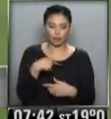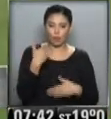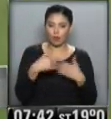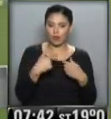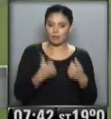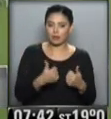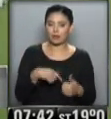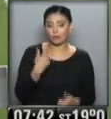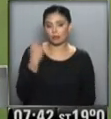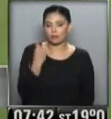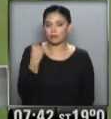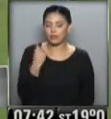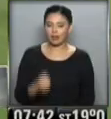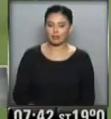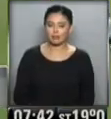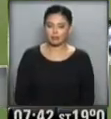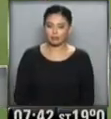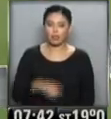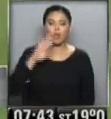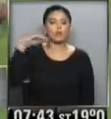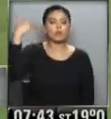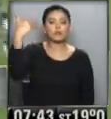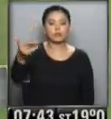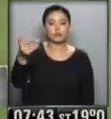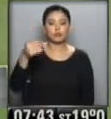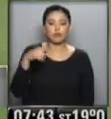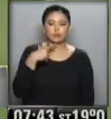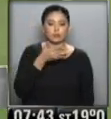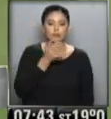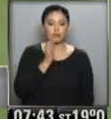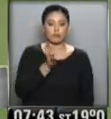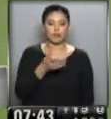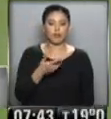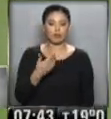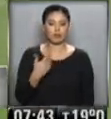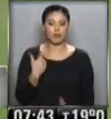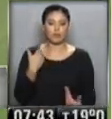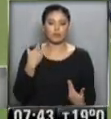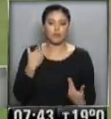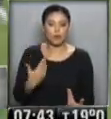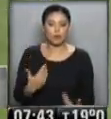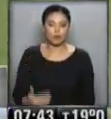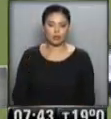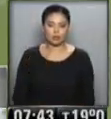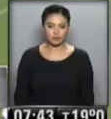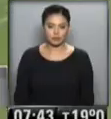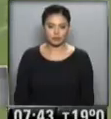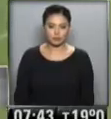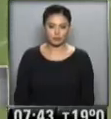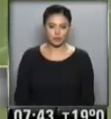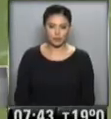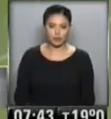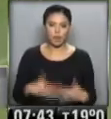creo que es importante y que para el futuro nos demuestra de que podemos